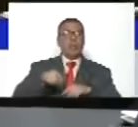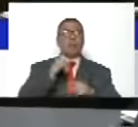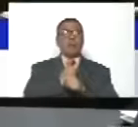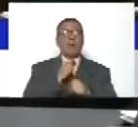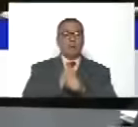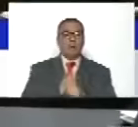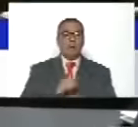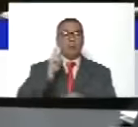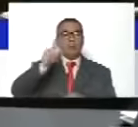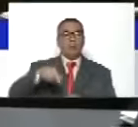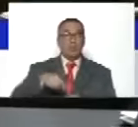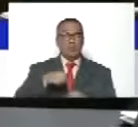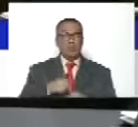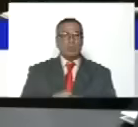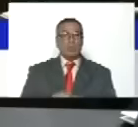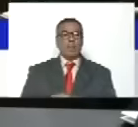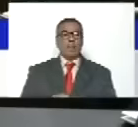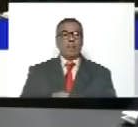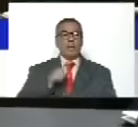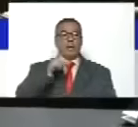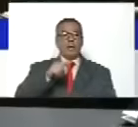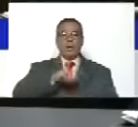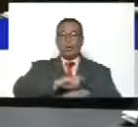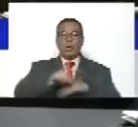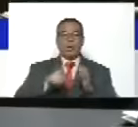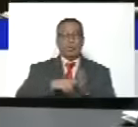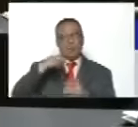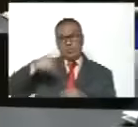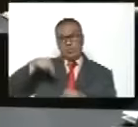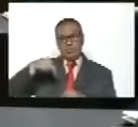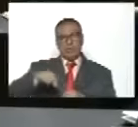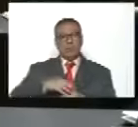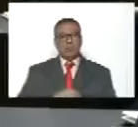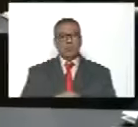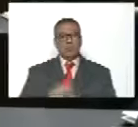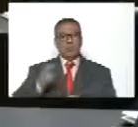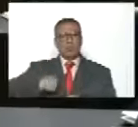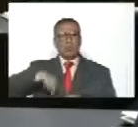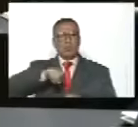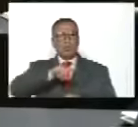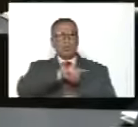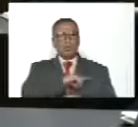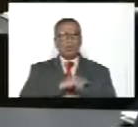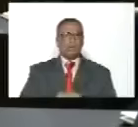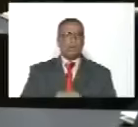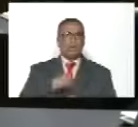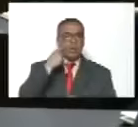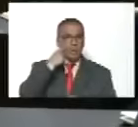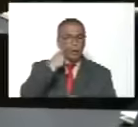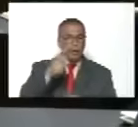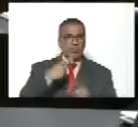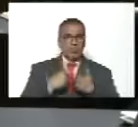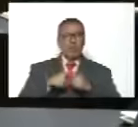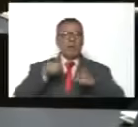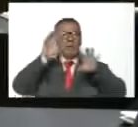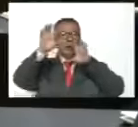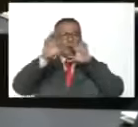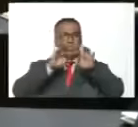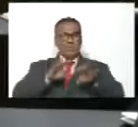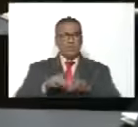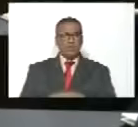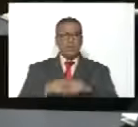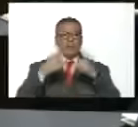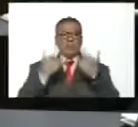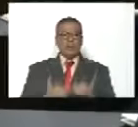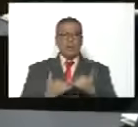actuación y además la rendición de cuentas. Esto es totalmente normal. Nosotros hemos visto cómo en otros países se